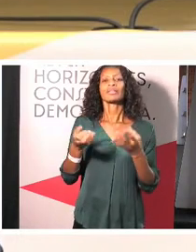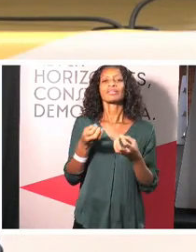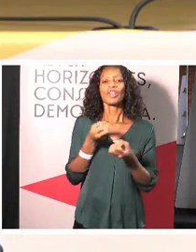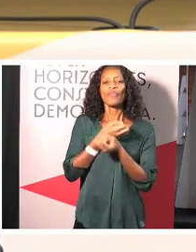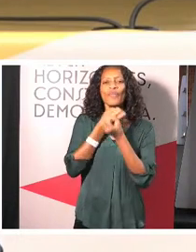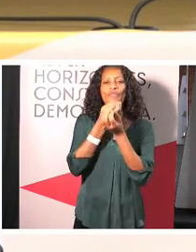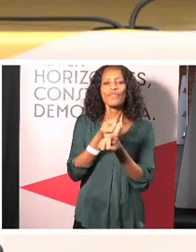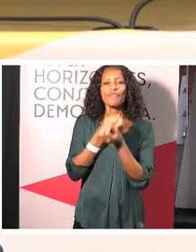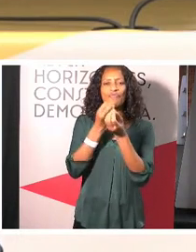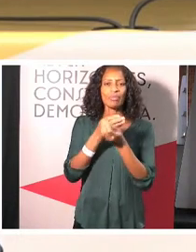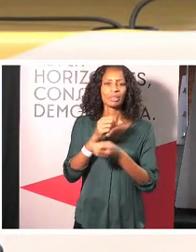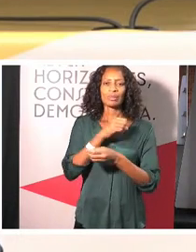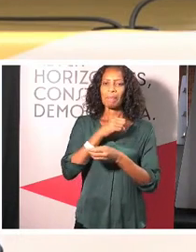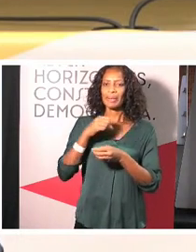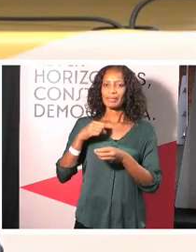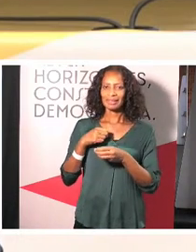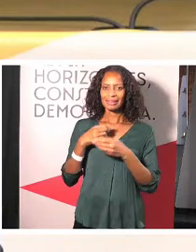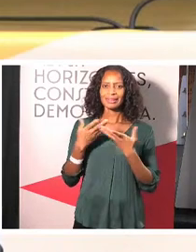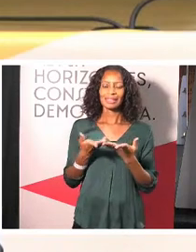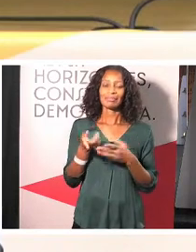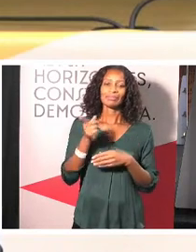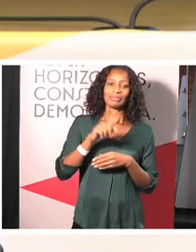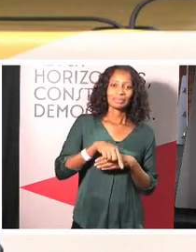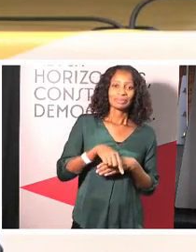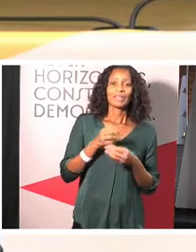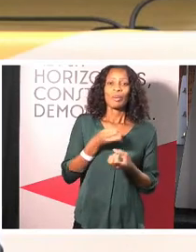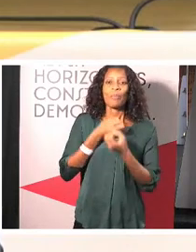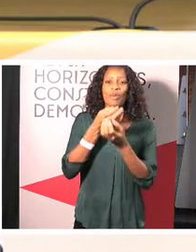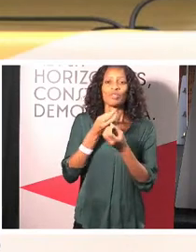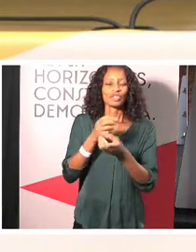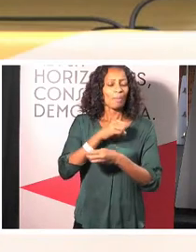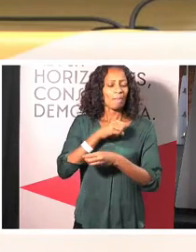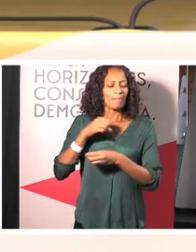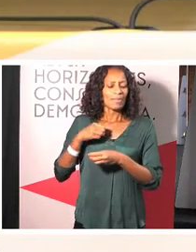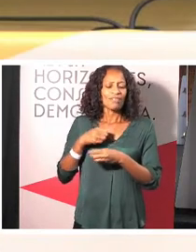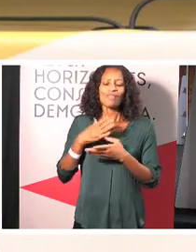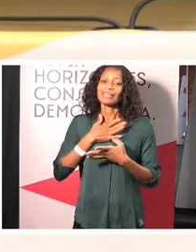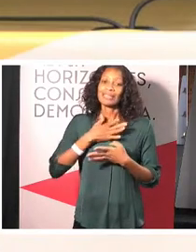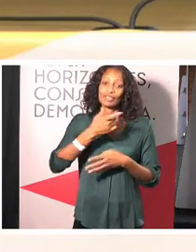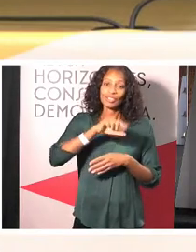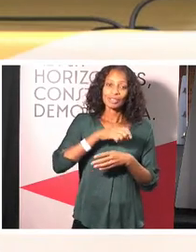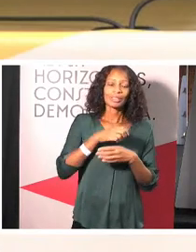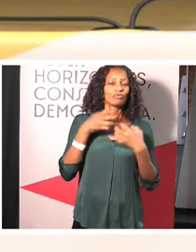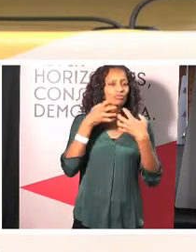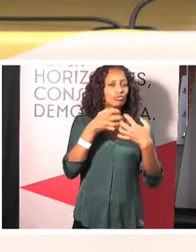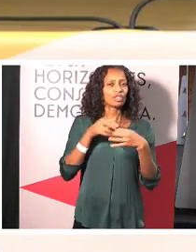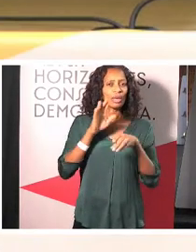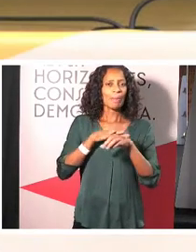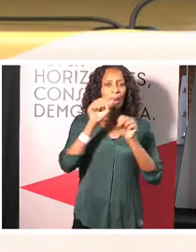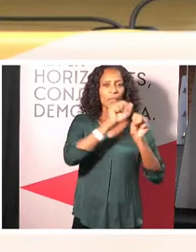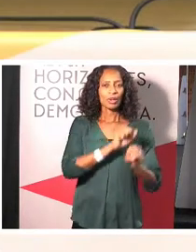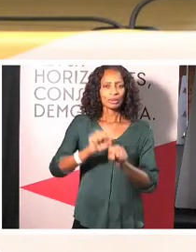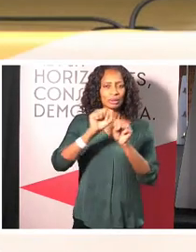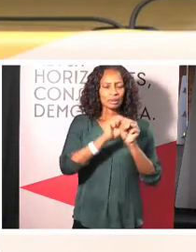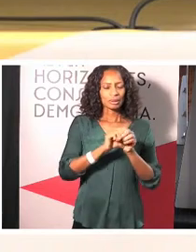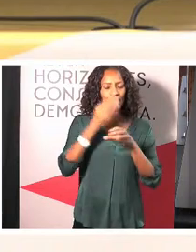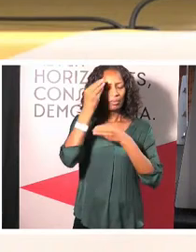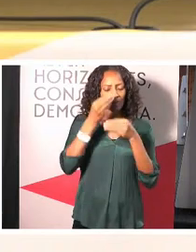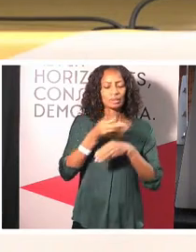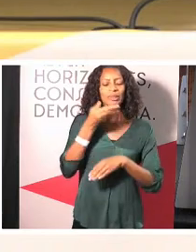grandes cuotas de nuestra información muy, muy privada. Y nada, solamente mencionar eso, que creo que es importante.